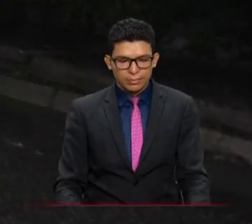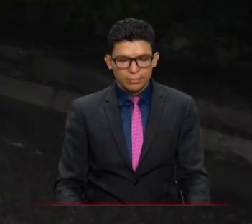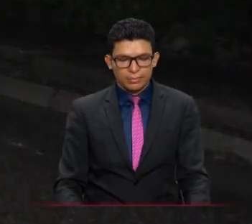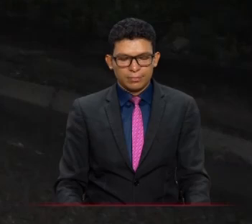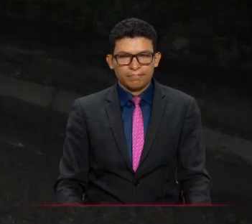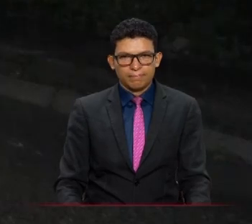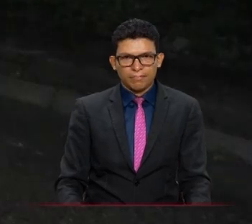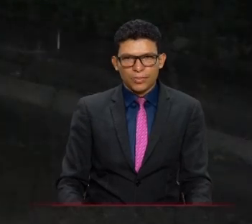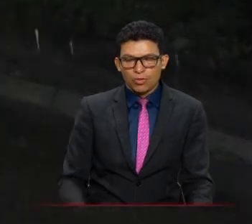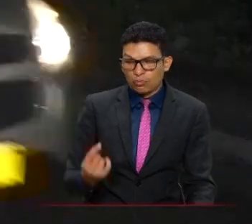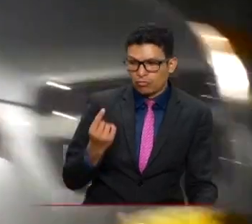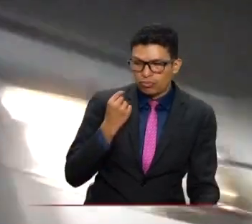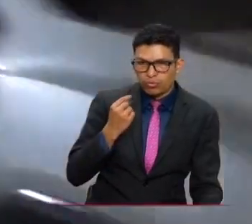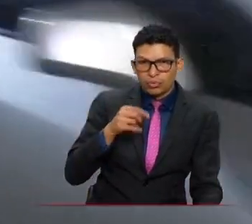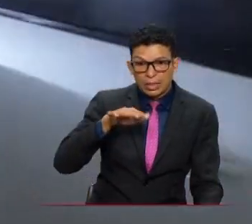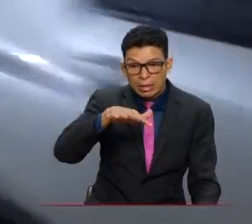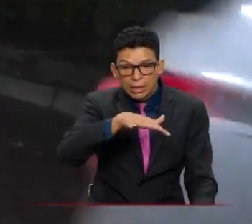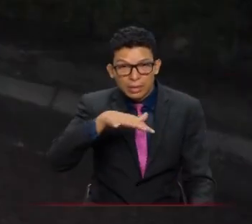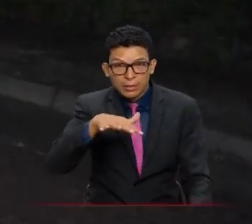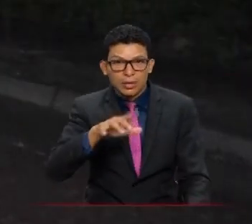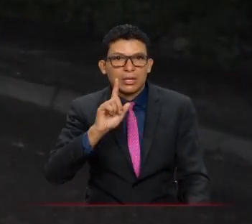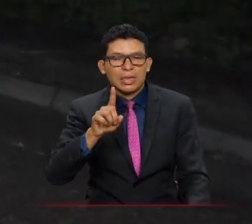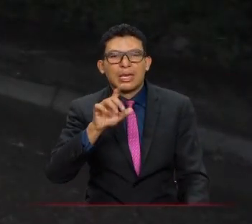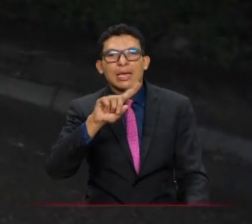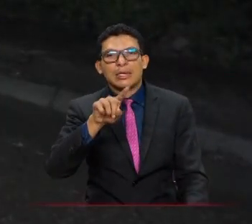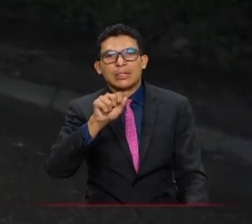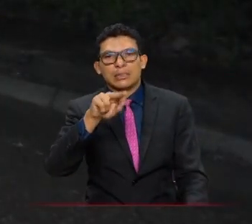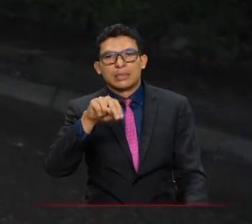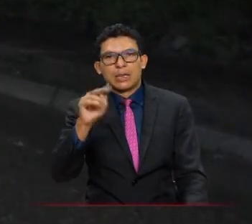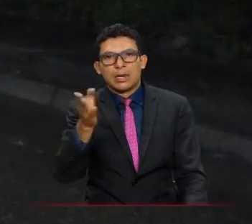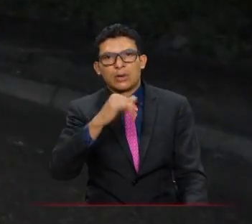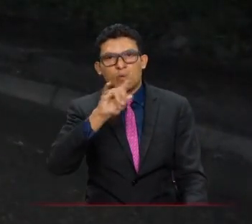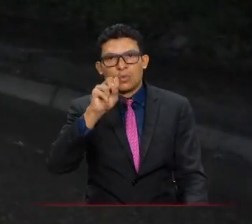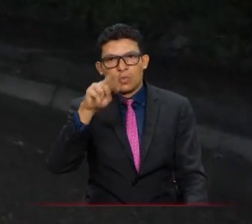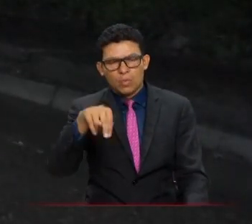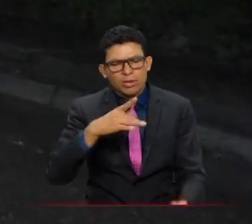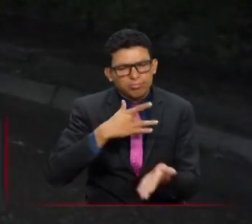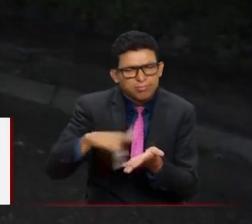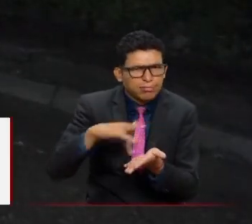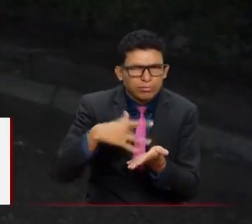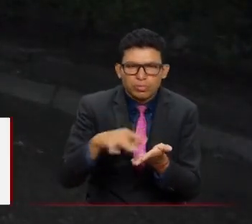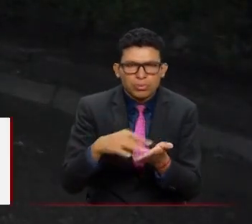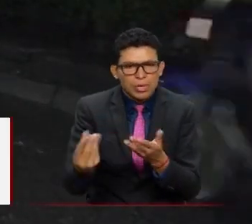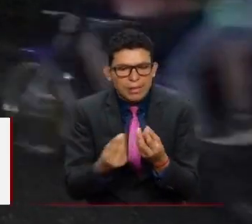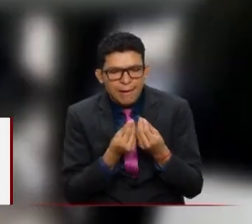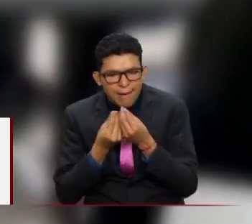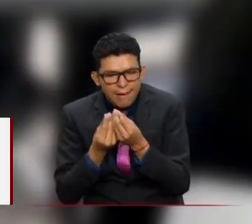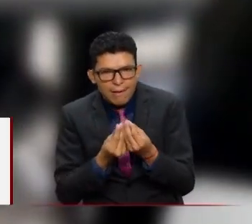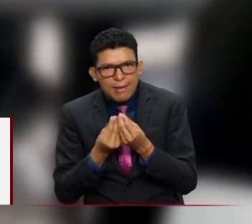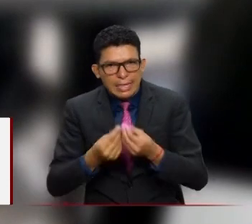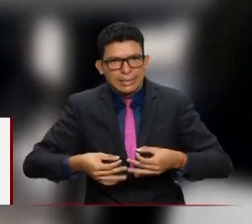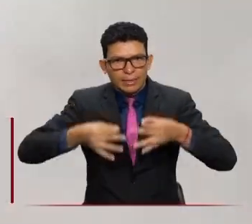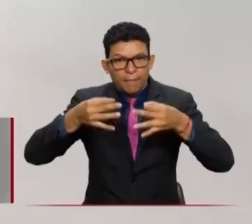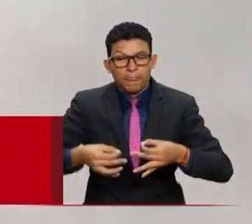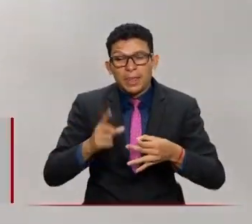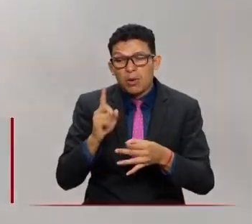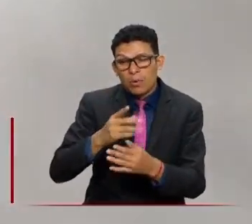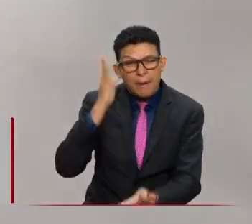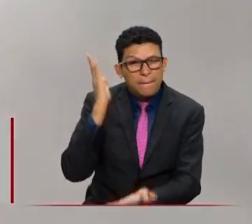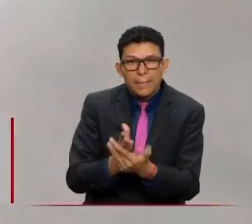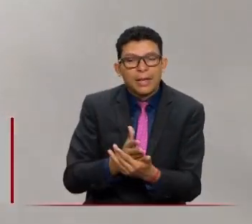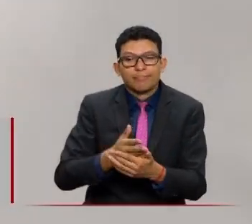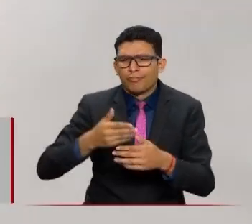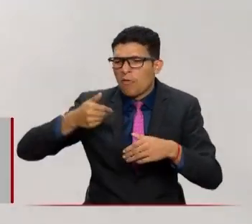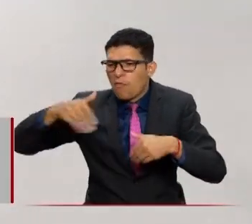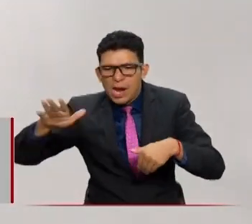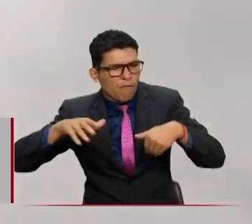En las últimas horas, en el casco urbano del municipio del Medio San Juan, se cumplió un consejo extraordinario de seguridad frente a la crisis que se vive humanitaria por el desplazamiento de